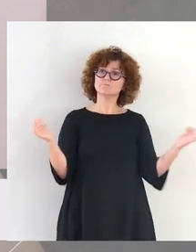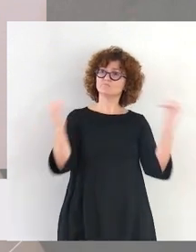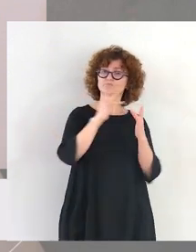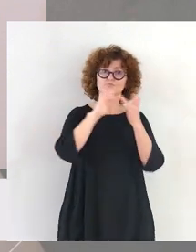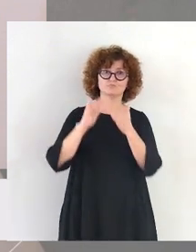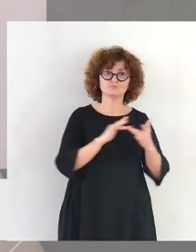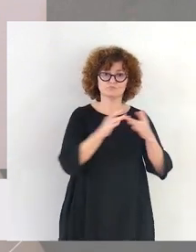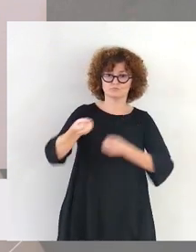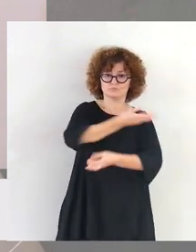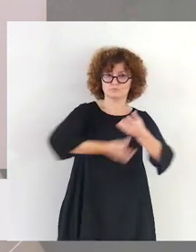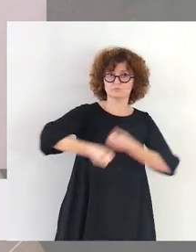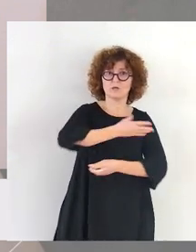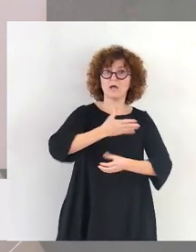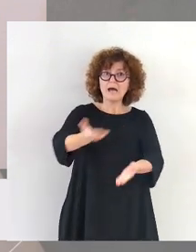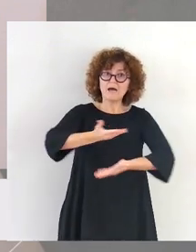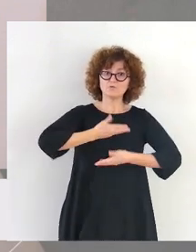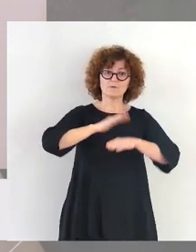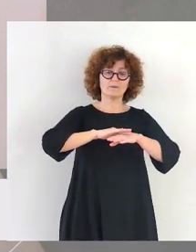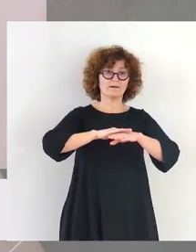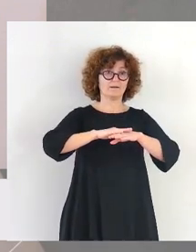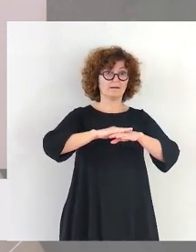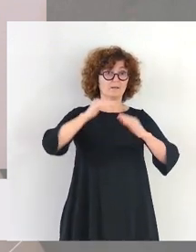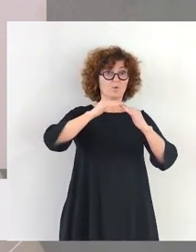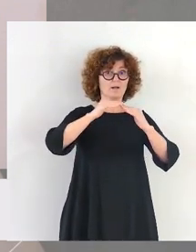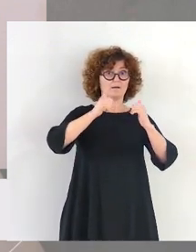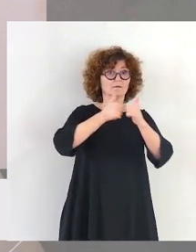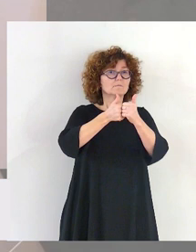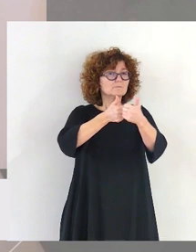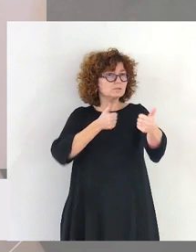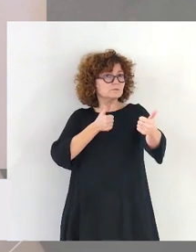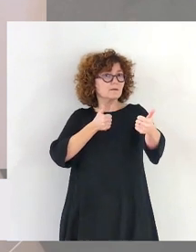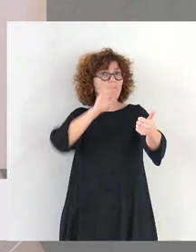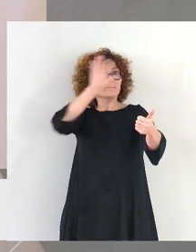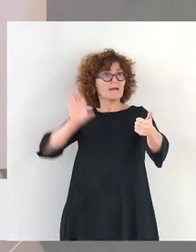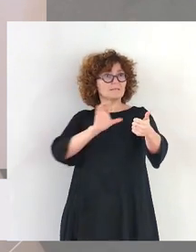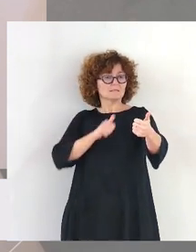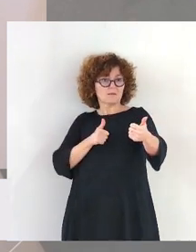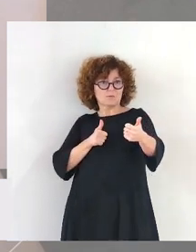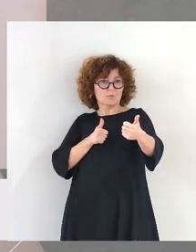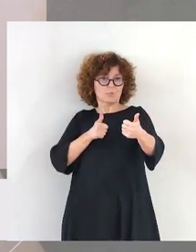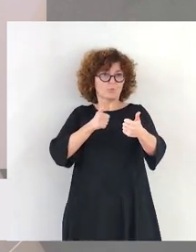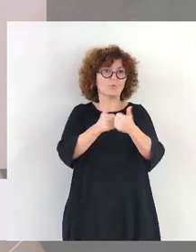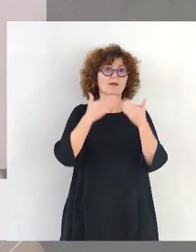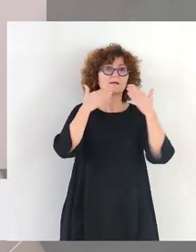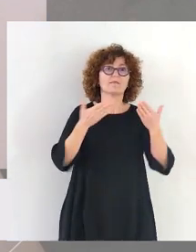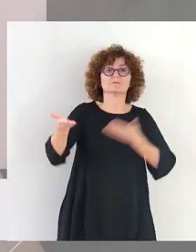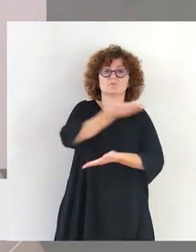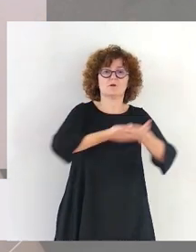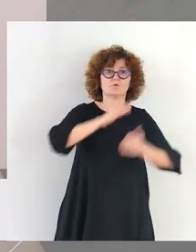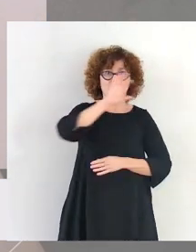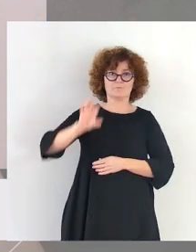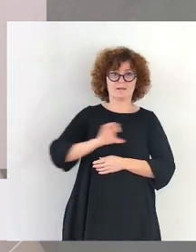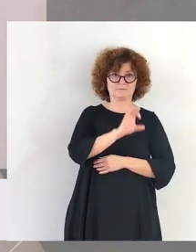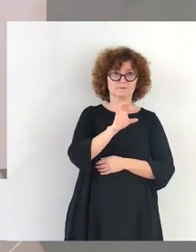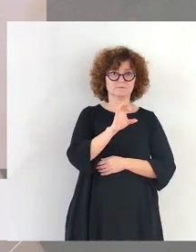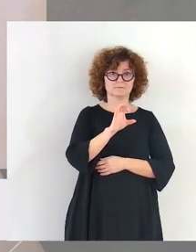ayuden a suturar esas brechas entre países mediante la cooperación entre Estados y una acción concertada en